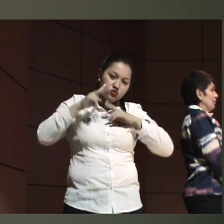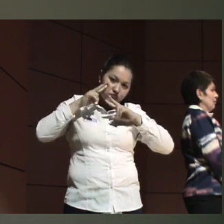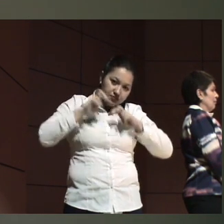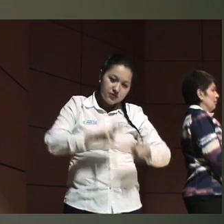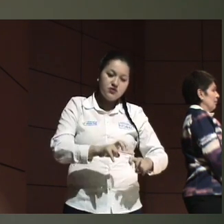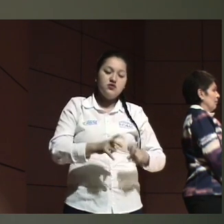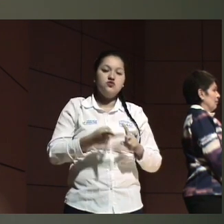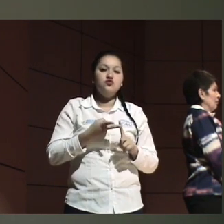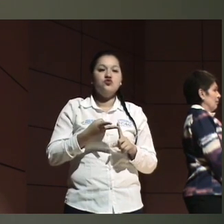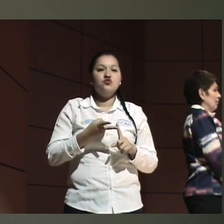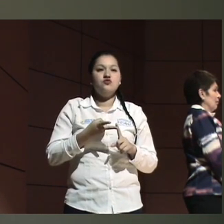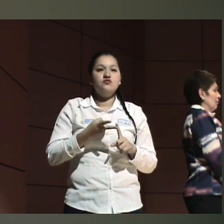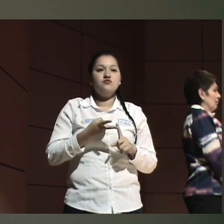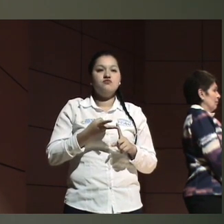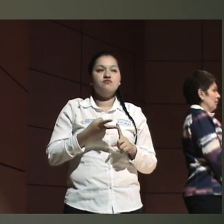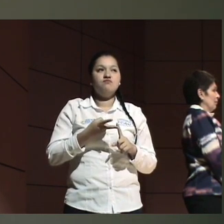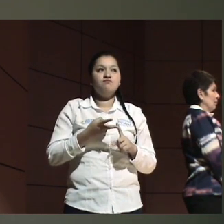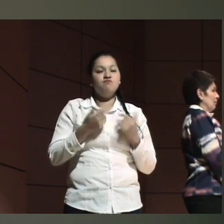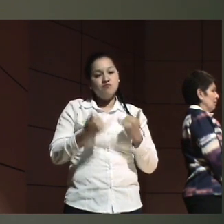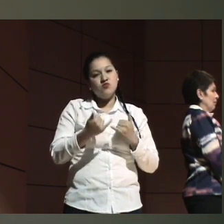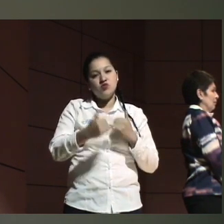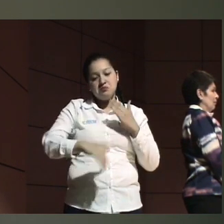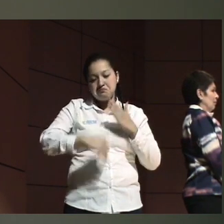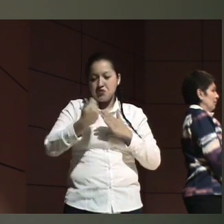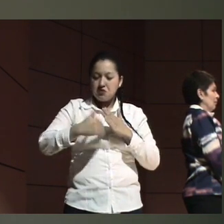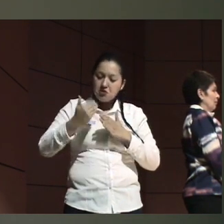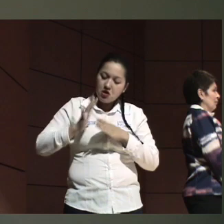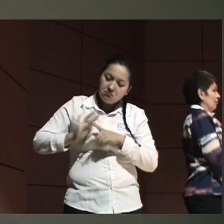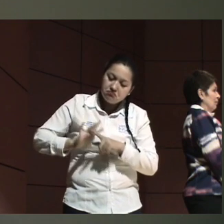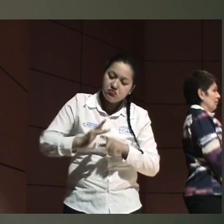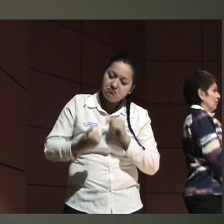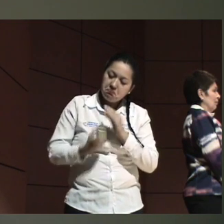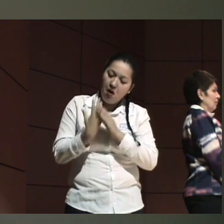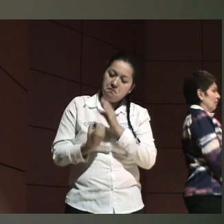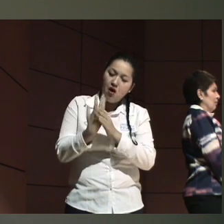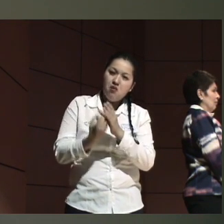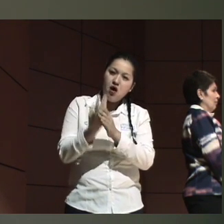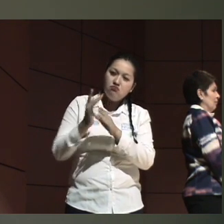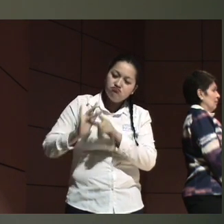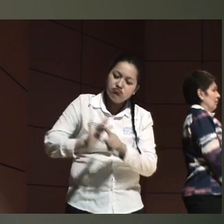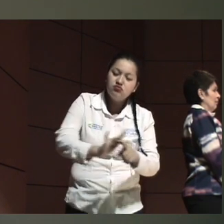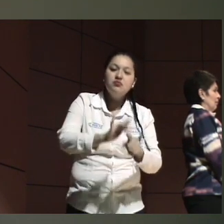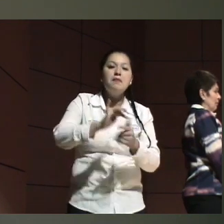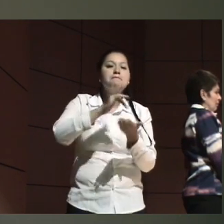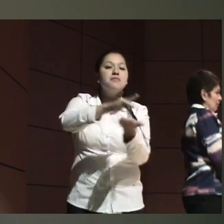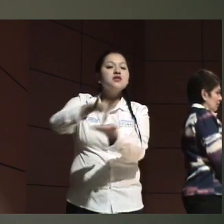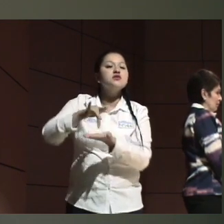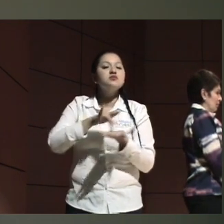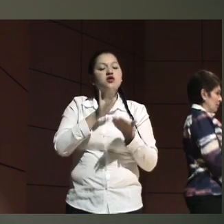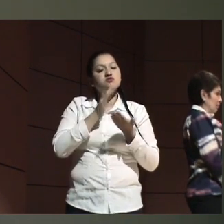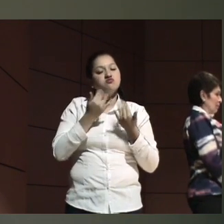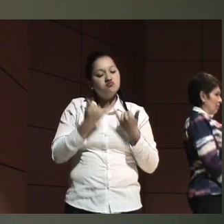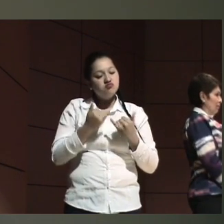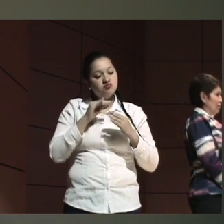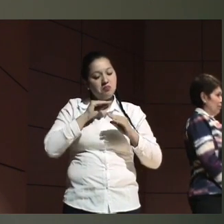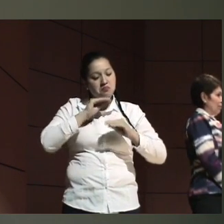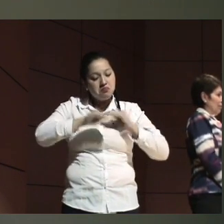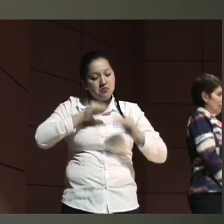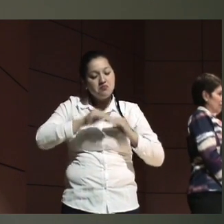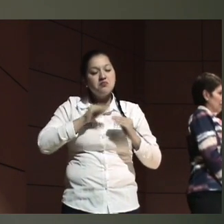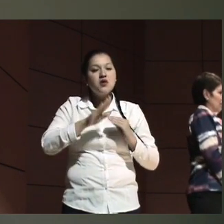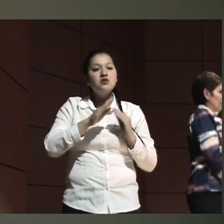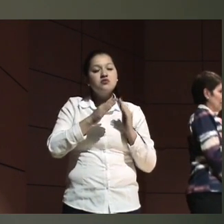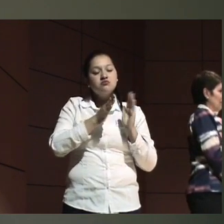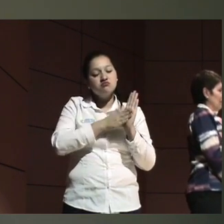que a través de los posgrados empiezan a crearse y de participación la construcción de un consentimiento